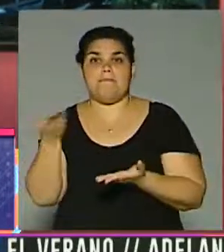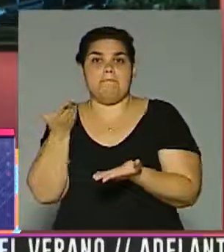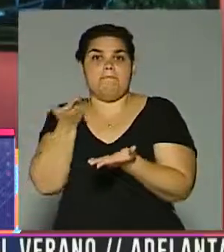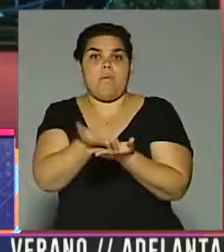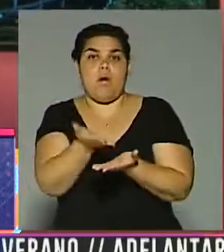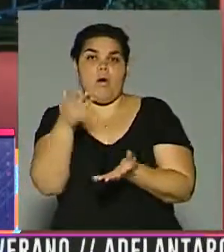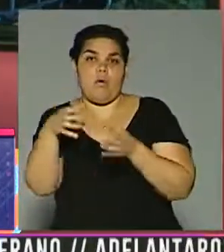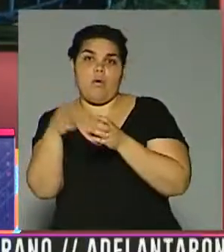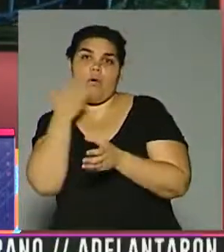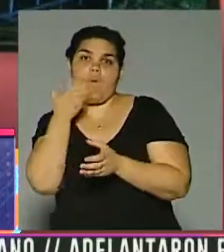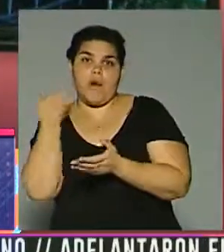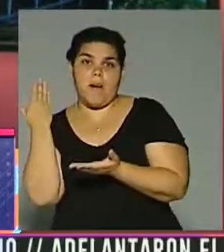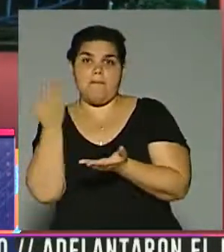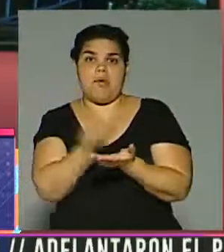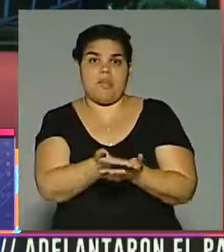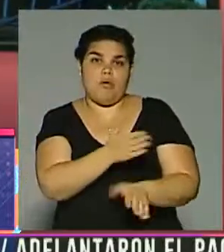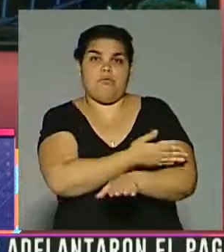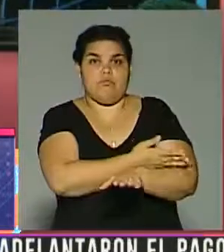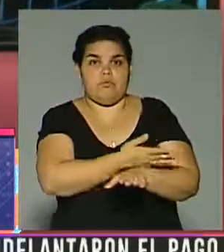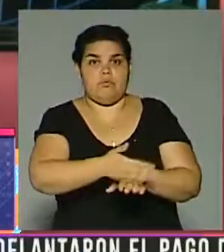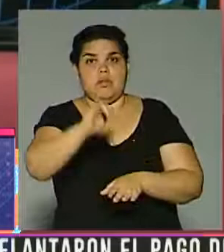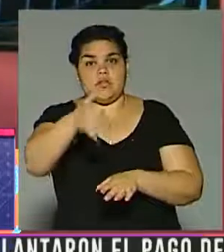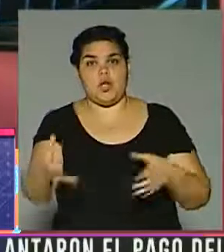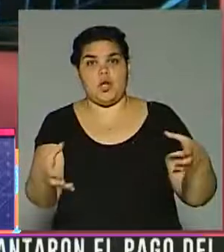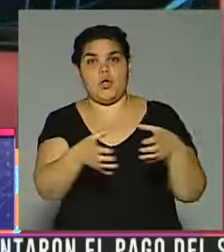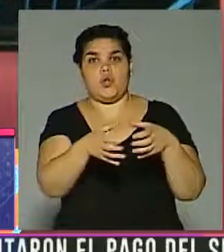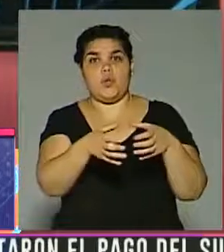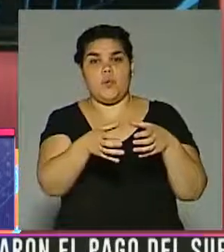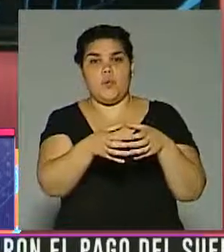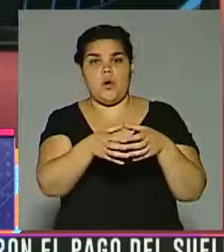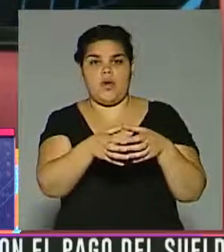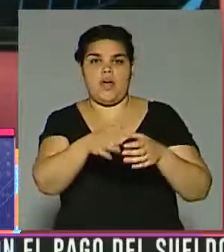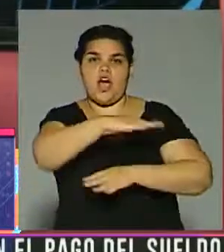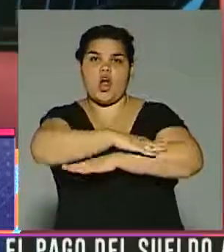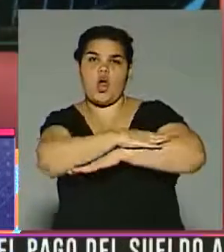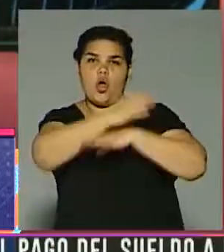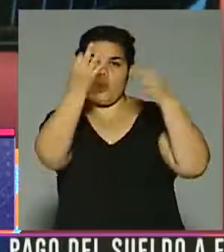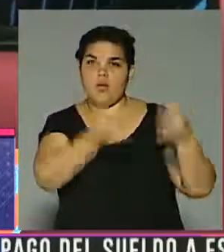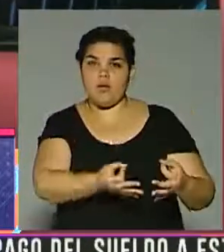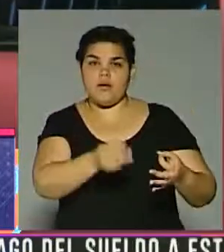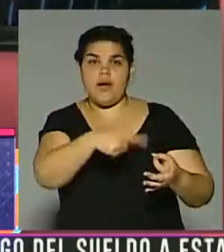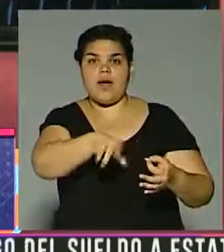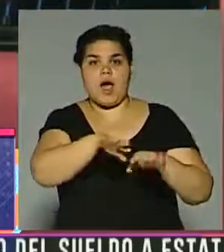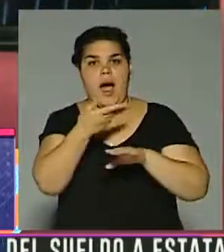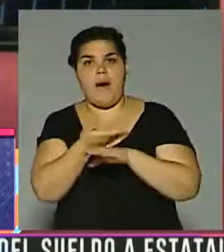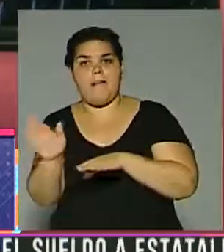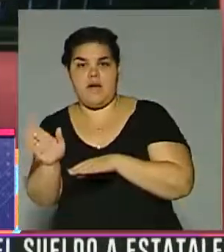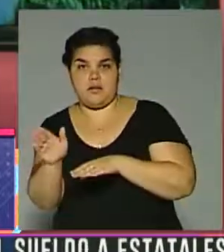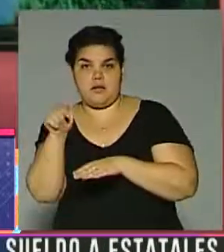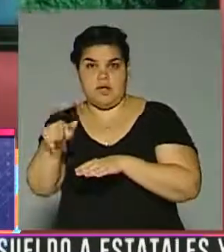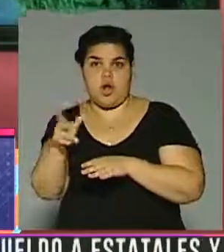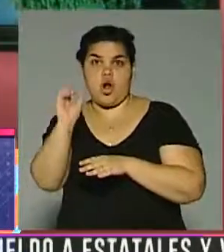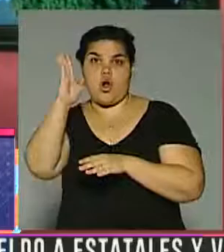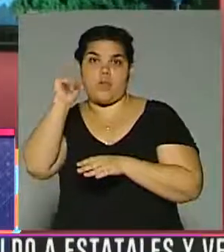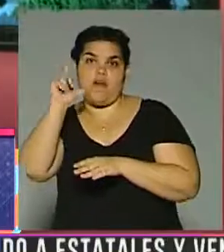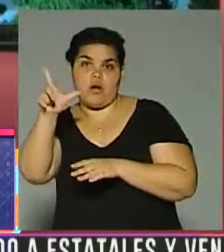Sigue vigente porque el Tribunal de Disciplina es un órgano separado de la Conmebol, entonces primero tienes que expedirse este órgano para